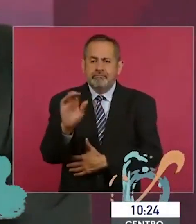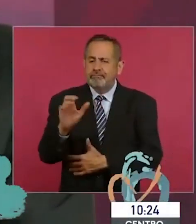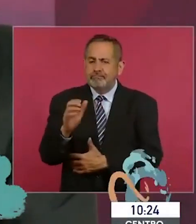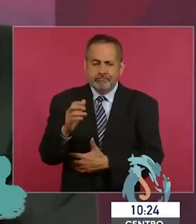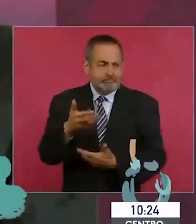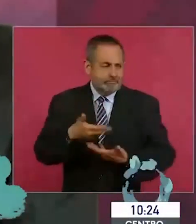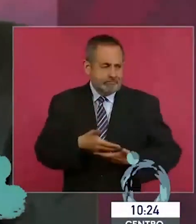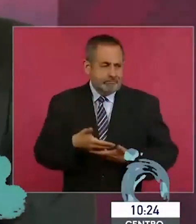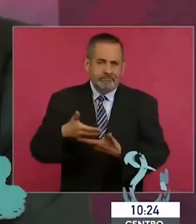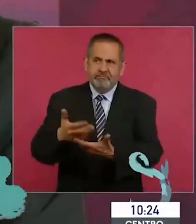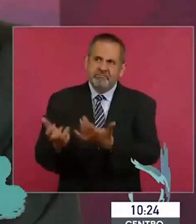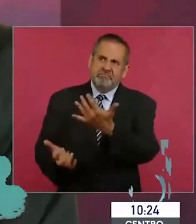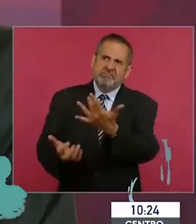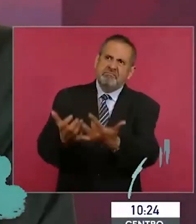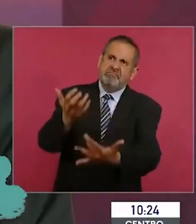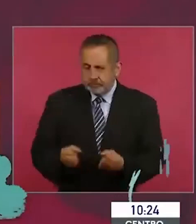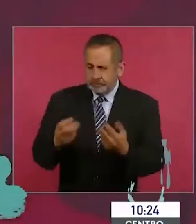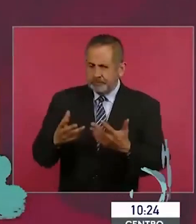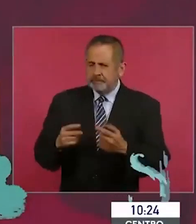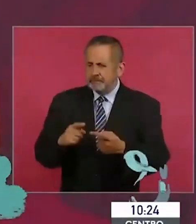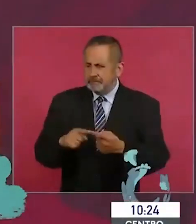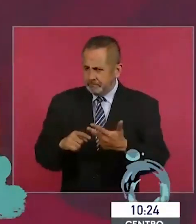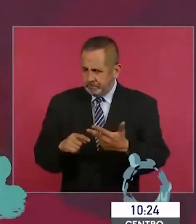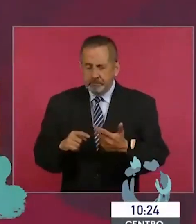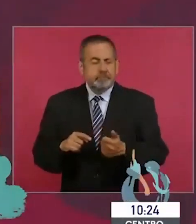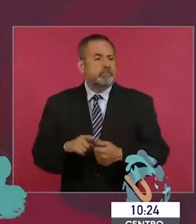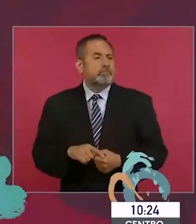ABC Cuántos llevó